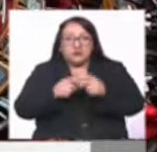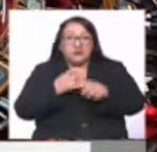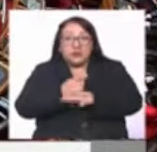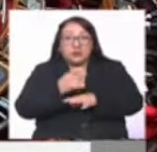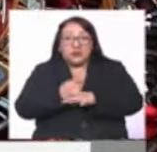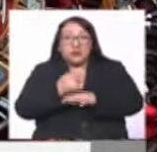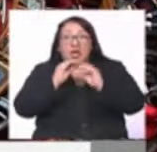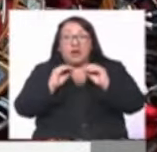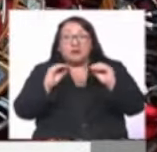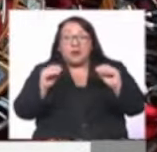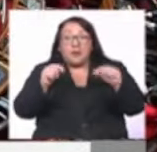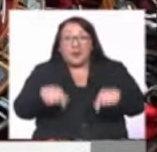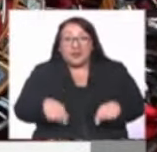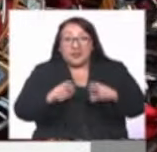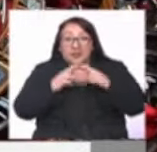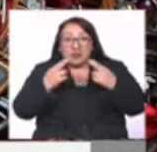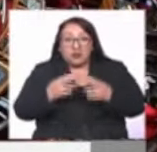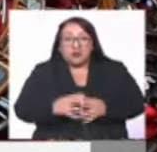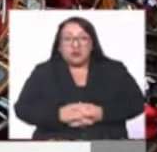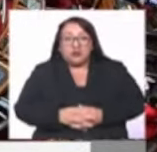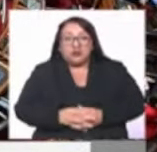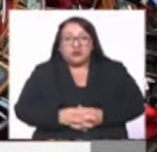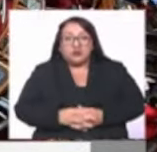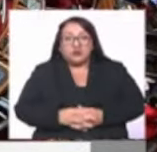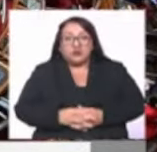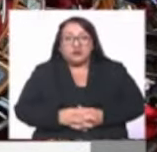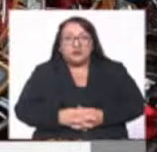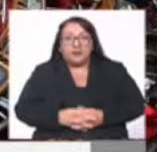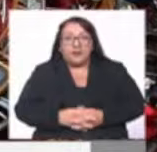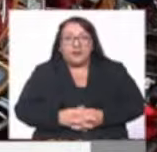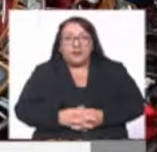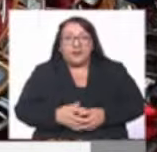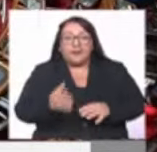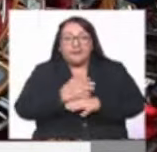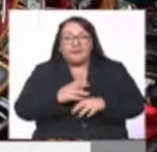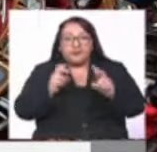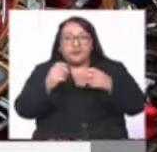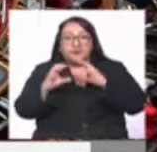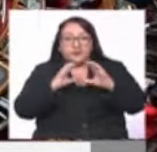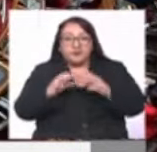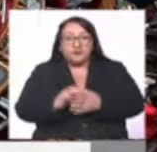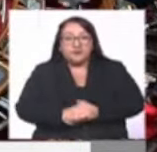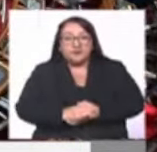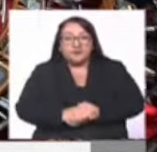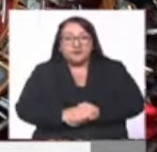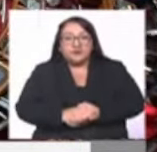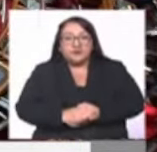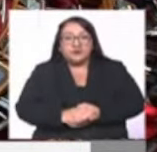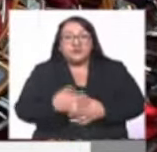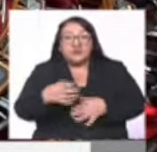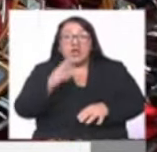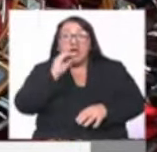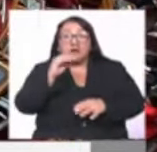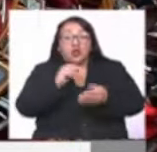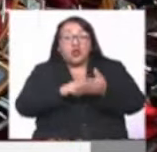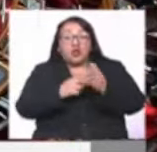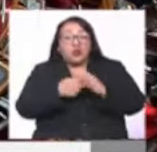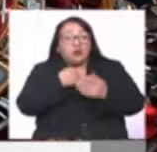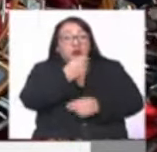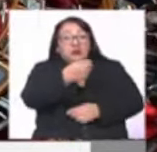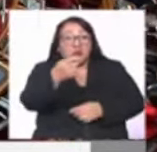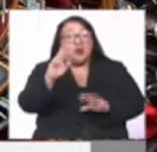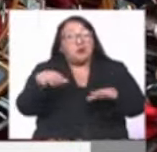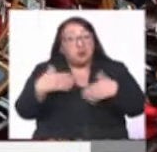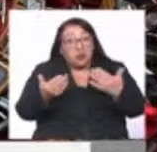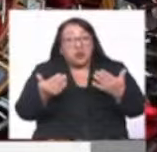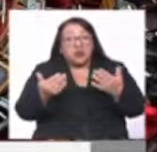convocados para la sesión de la víspera según el tema que se Estaba tratando serían notificados nuevamente para que